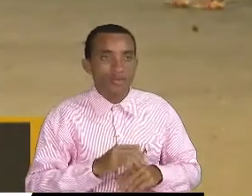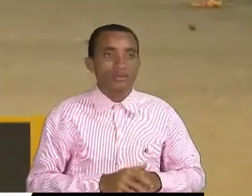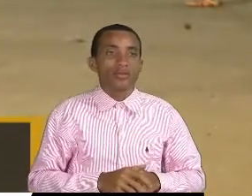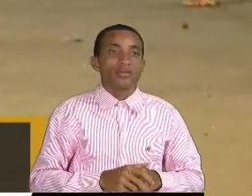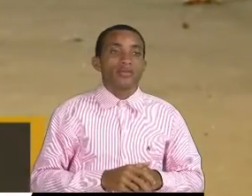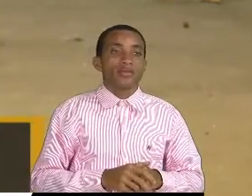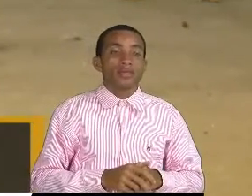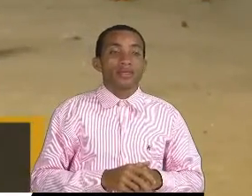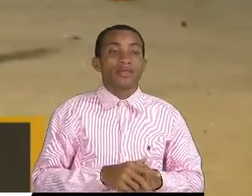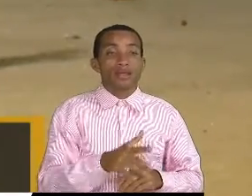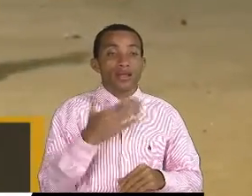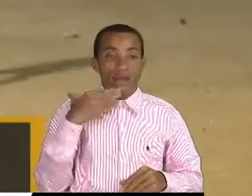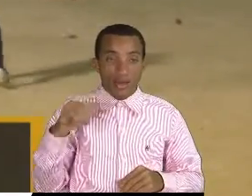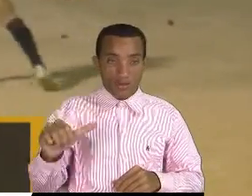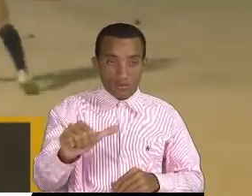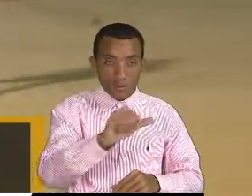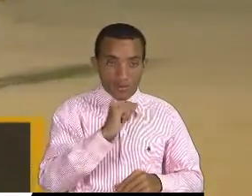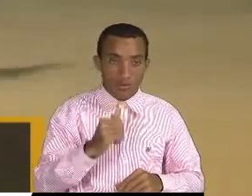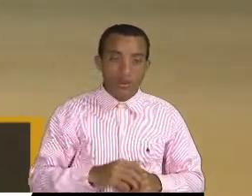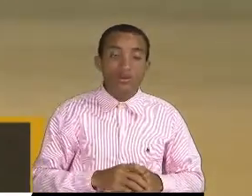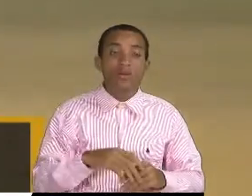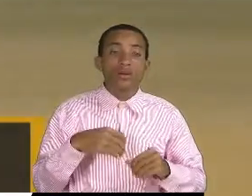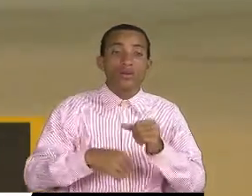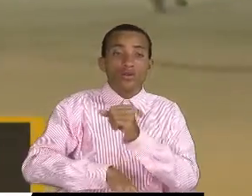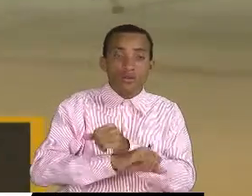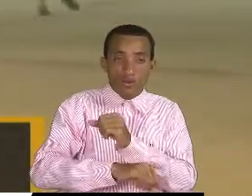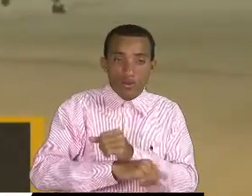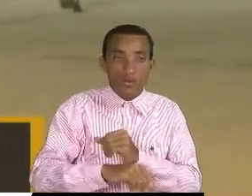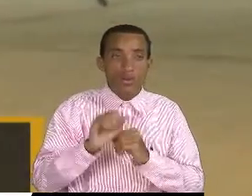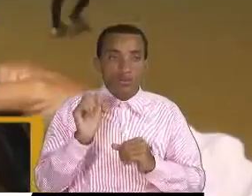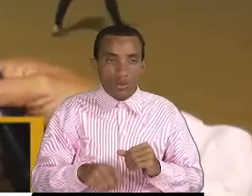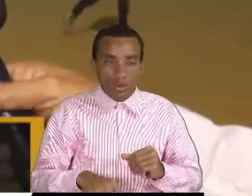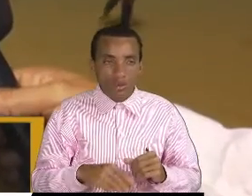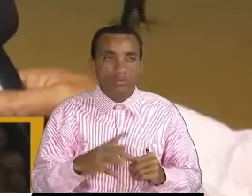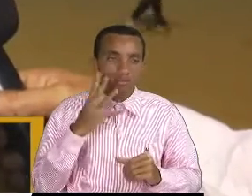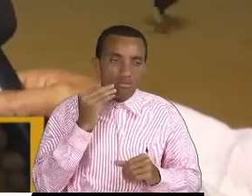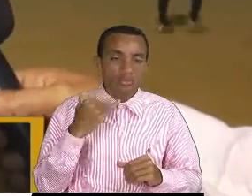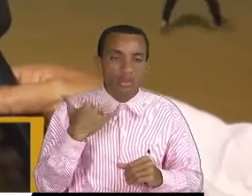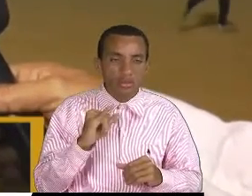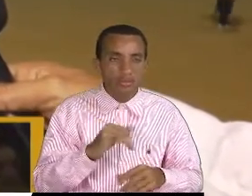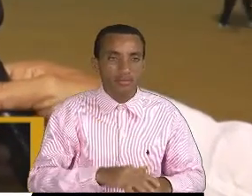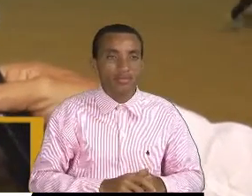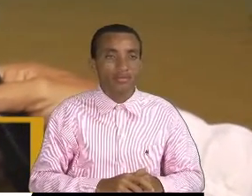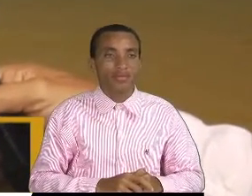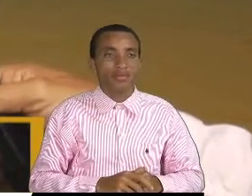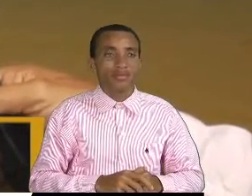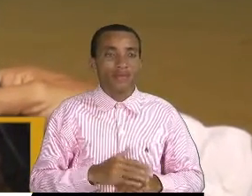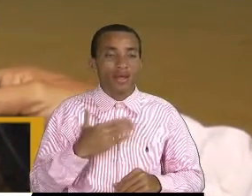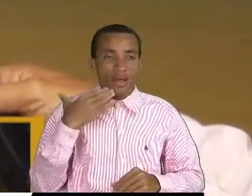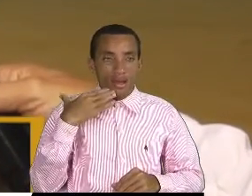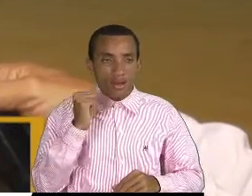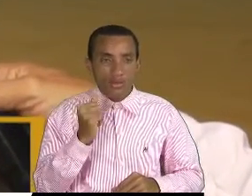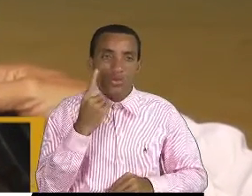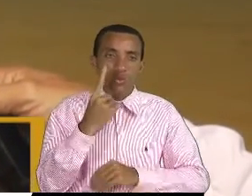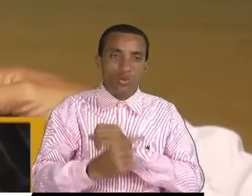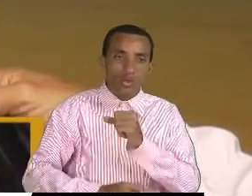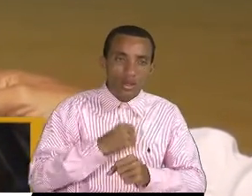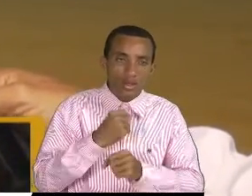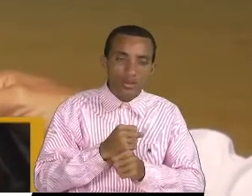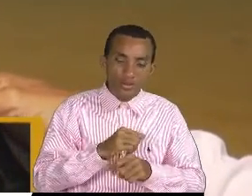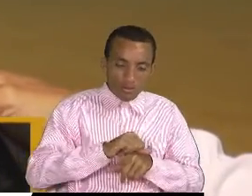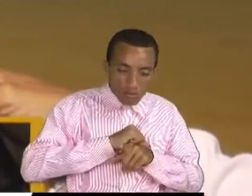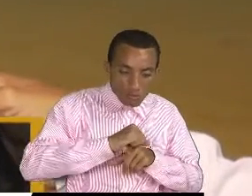Cervantes, estas damas del fútbol han adquirido la destreza que la práctica del balompié exige. Bueno, son muchachas que cumplieron un año hace poco de estar